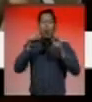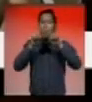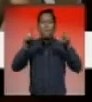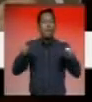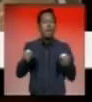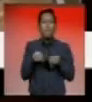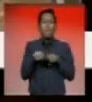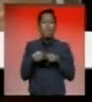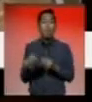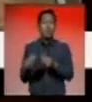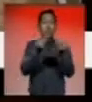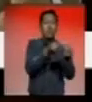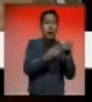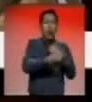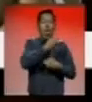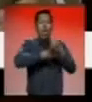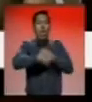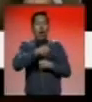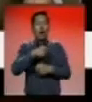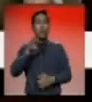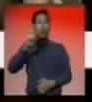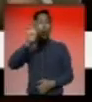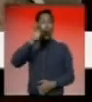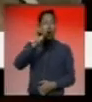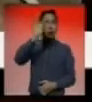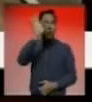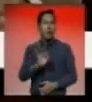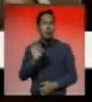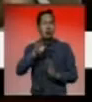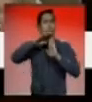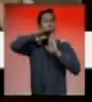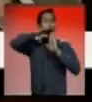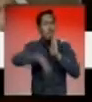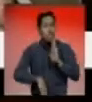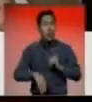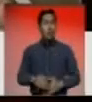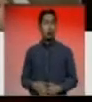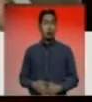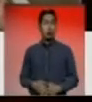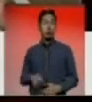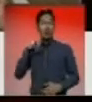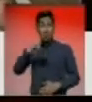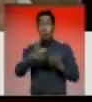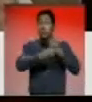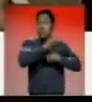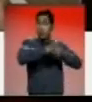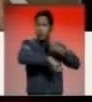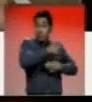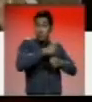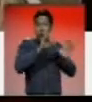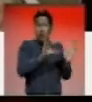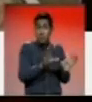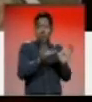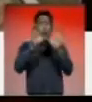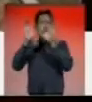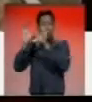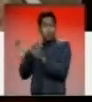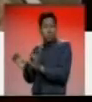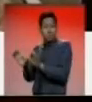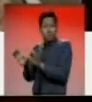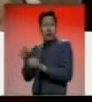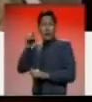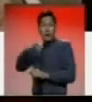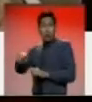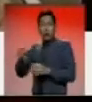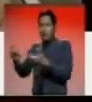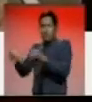recibidos con castigos 40 50 60 por ciento y los tenedores de estos certificados los que los recibían los cambiaban en la